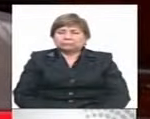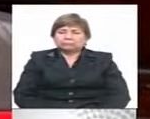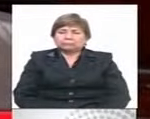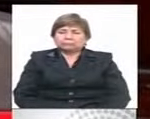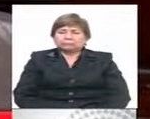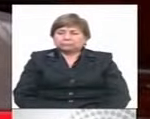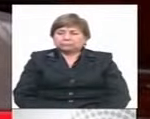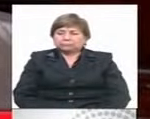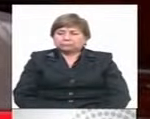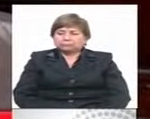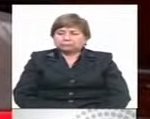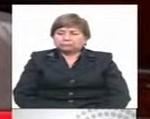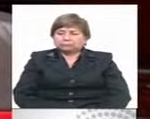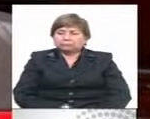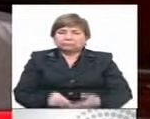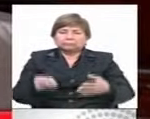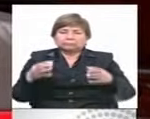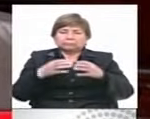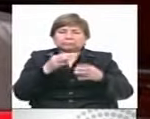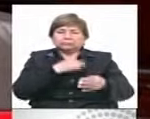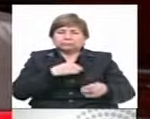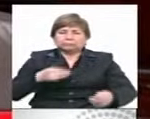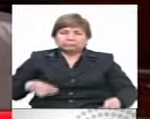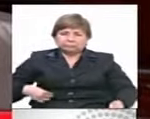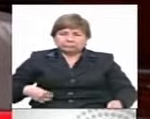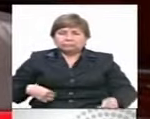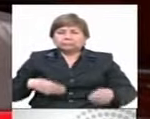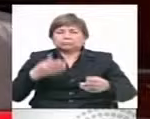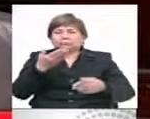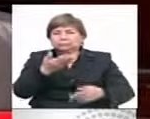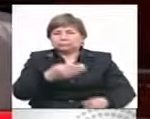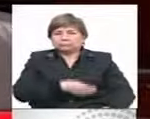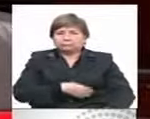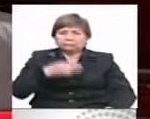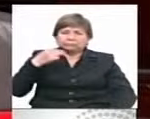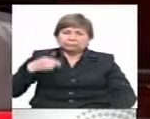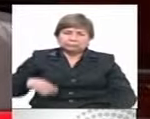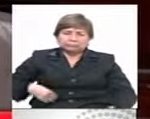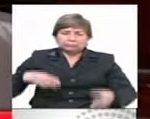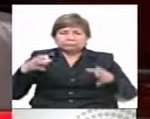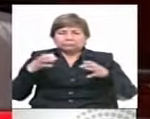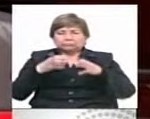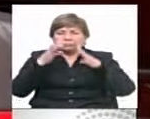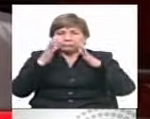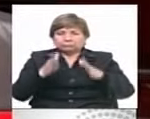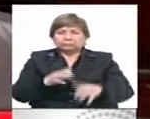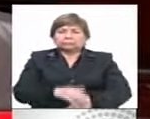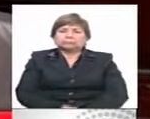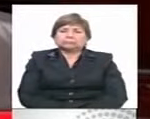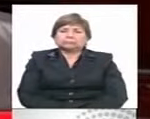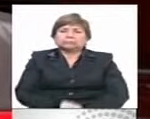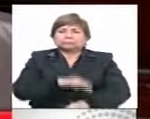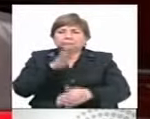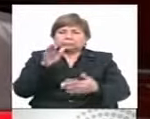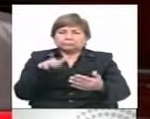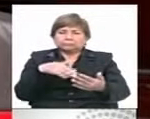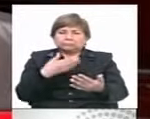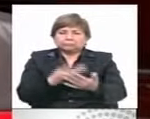la presidenta del Consejo de Ministros, a los ministros, a los congresistas, con